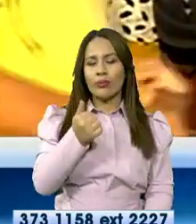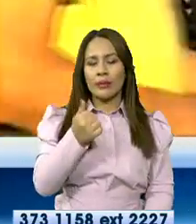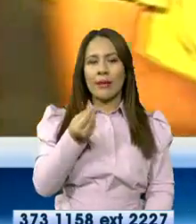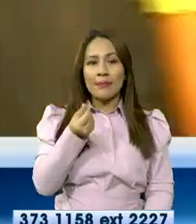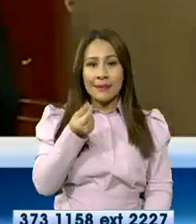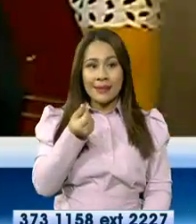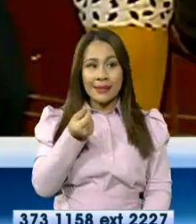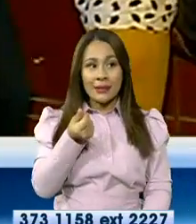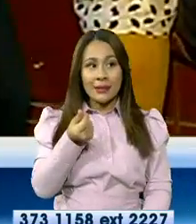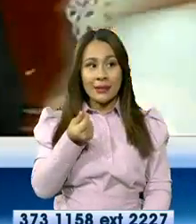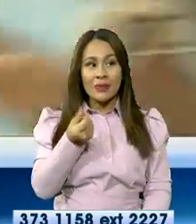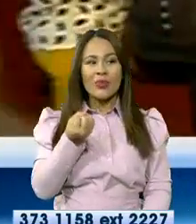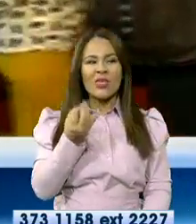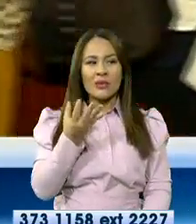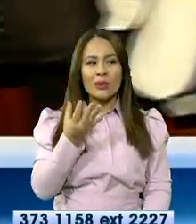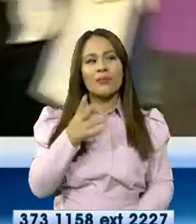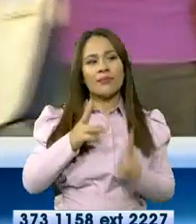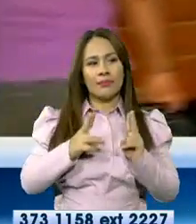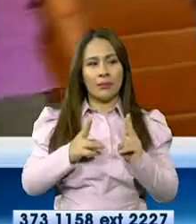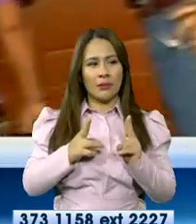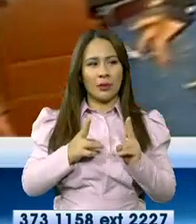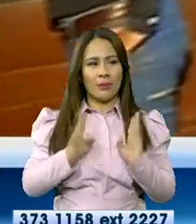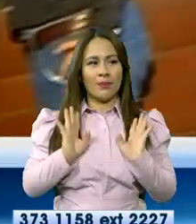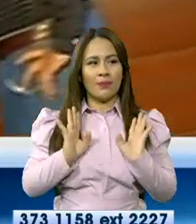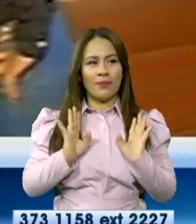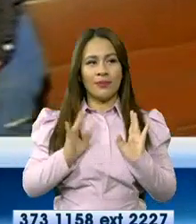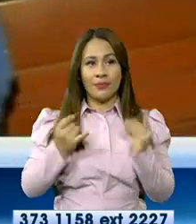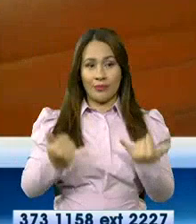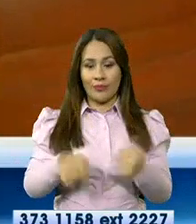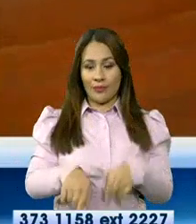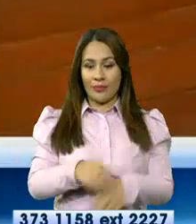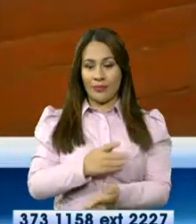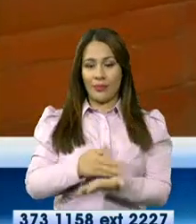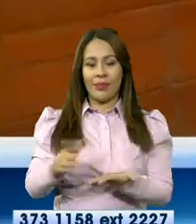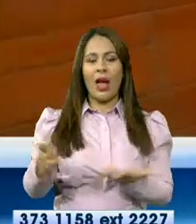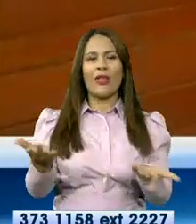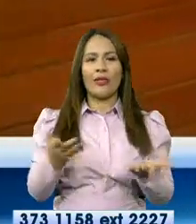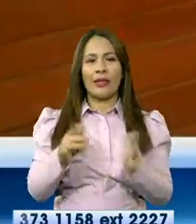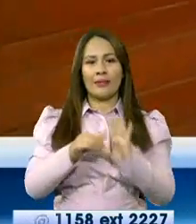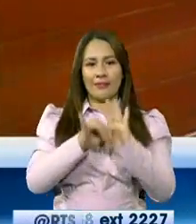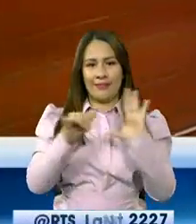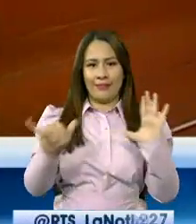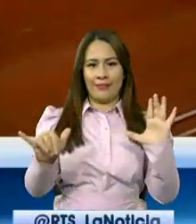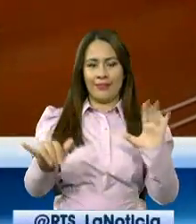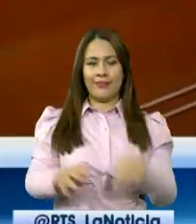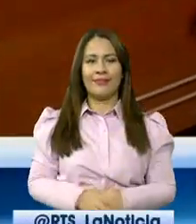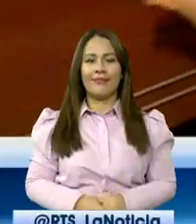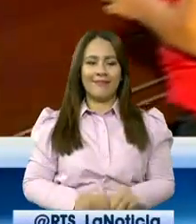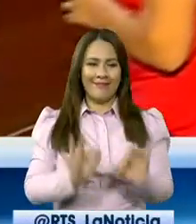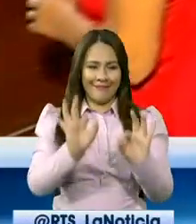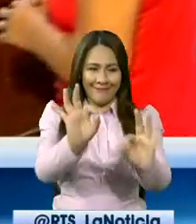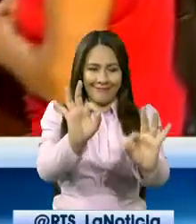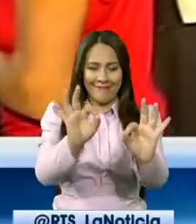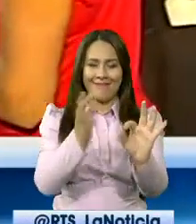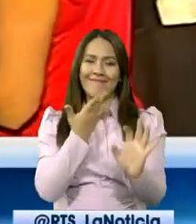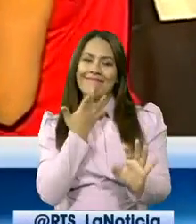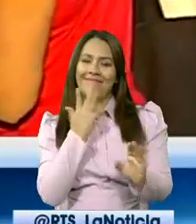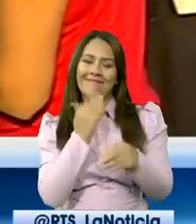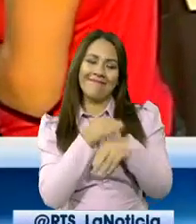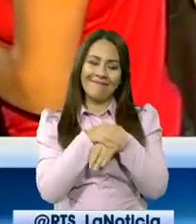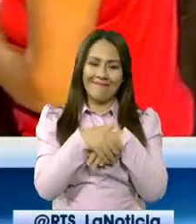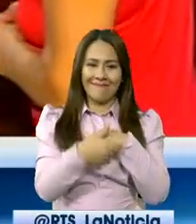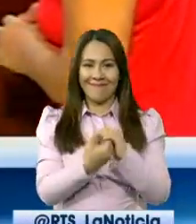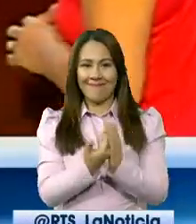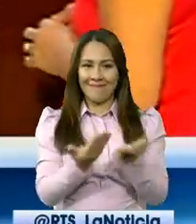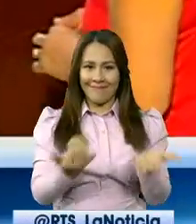ha variado? El mismo. ¿Para dónde en este feriado? Santa Elena. Santa Elena, listo. Diviértase mucho, mi señora.